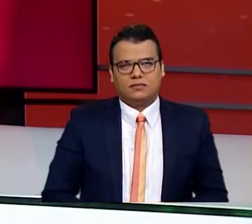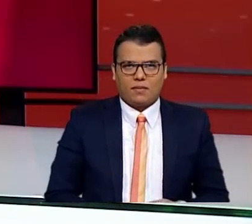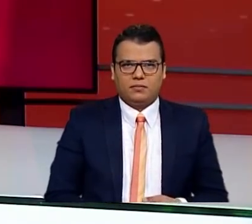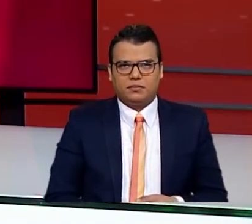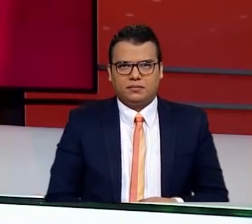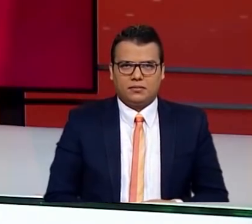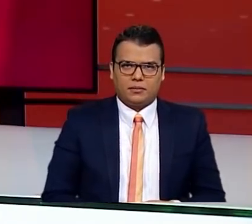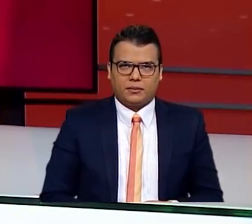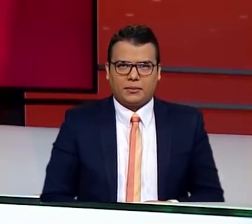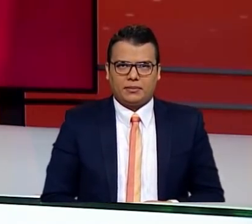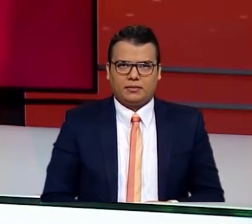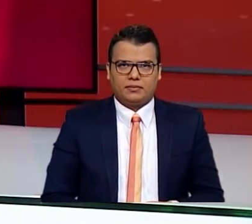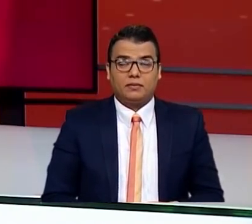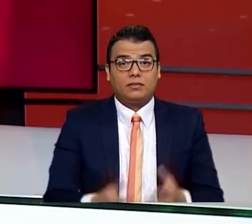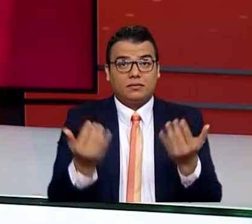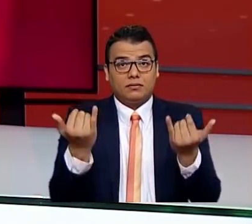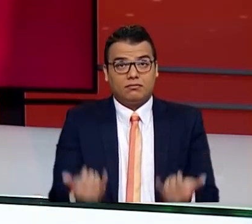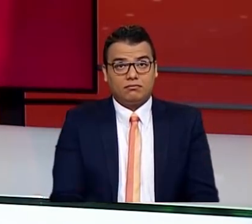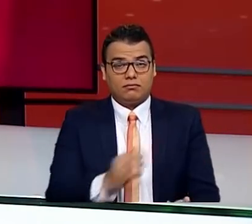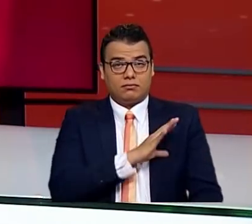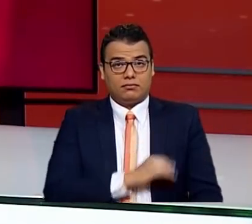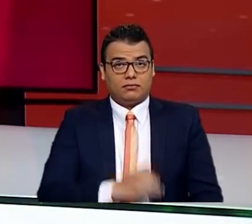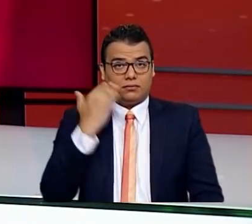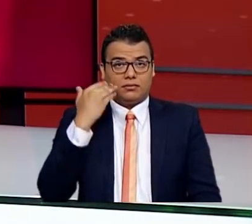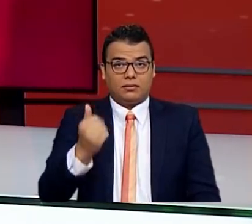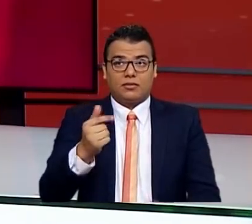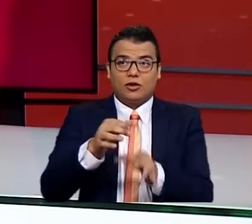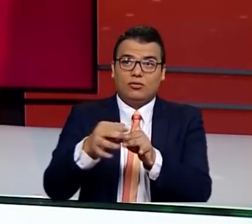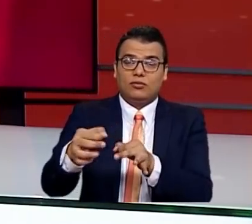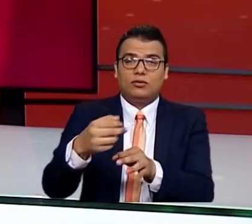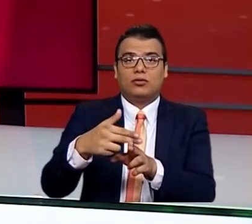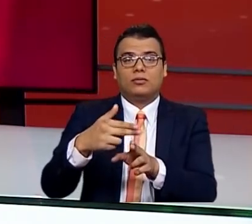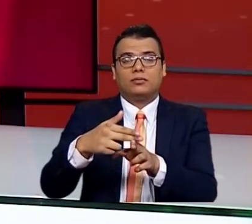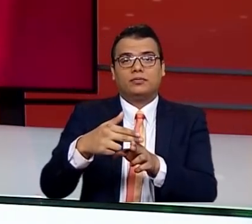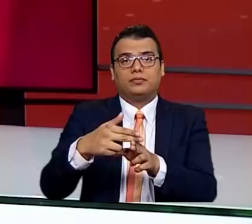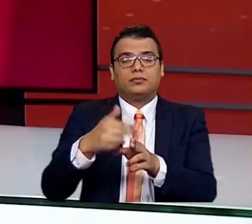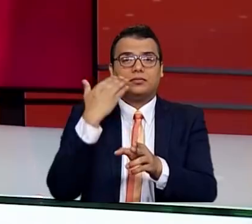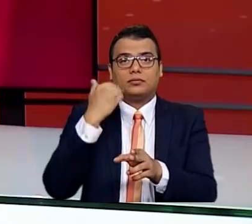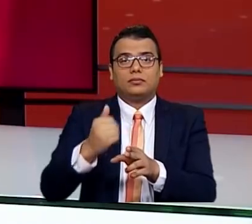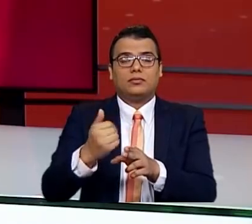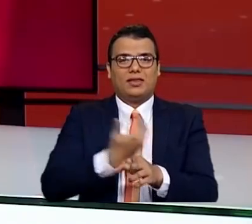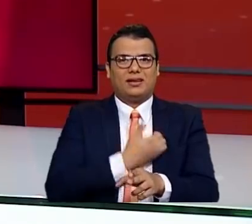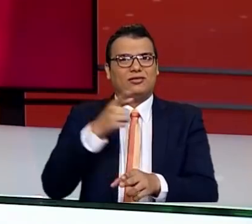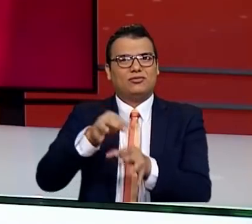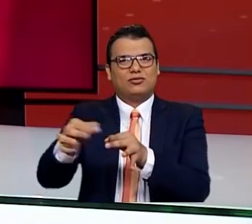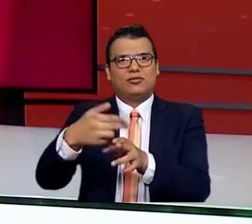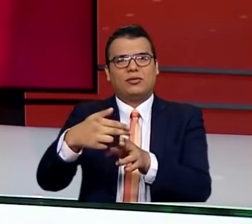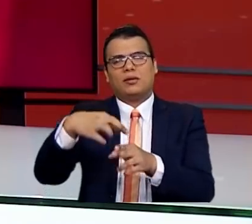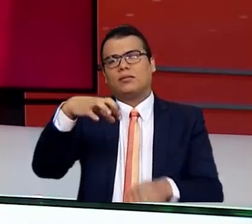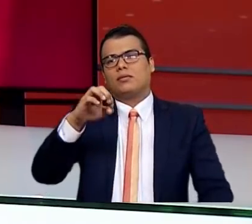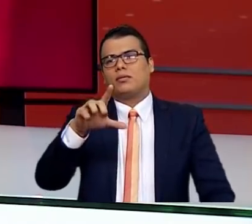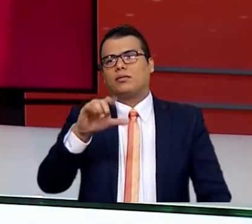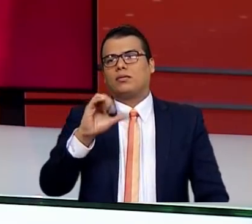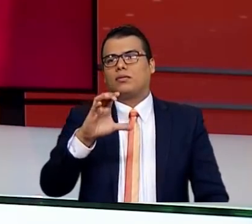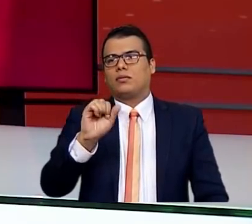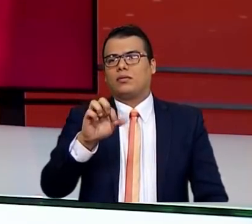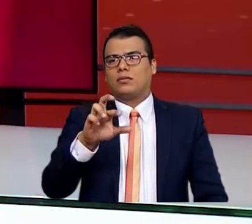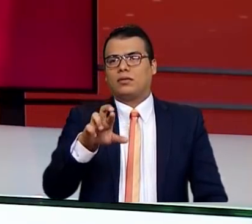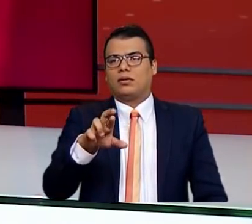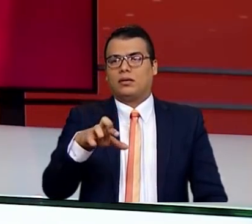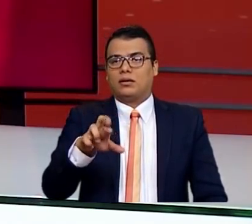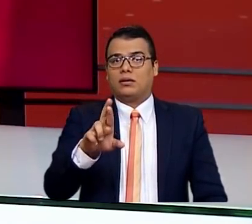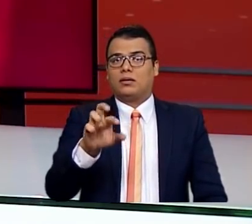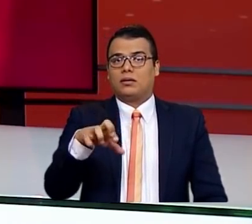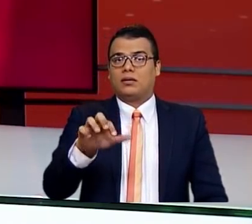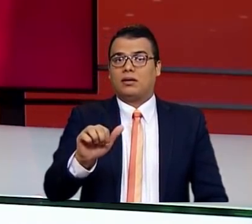hoy en cali la alcaldesa de policarpa nariño denunció en telepacífico noticias que en las últimas horas la habían amenazado por